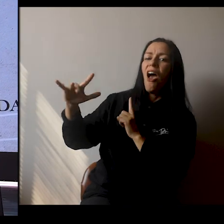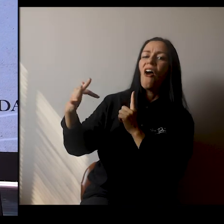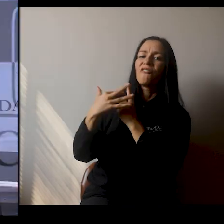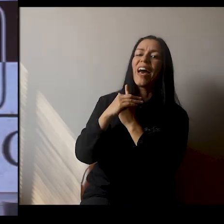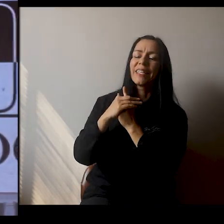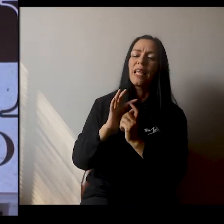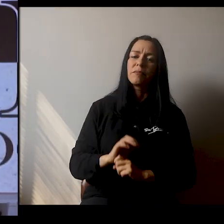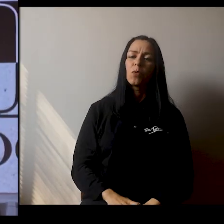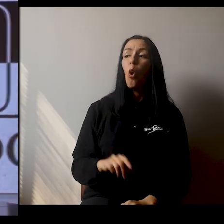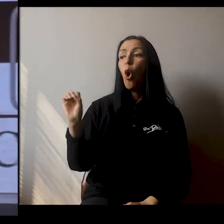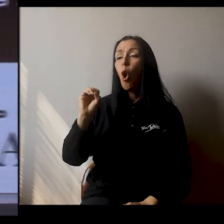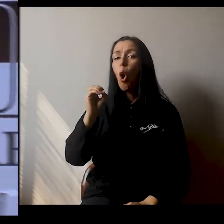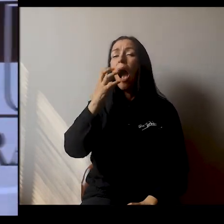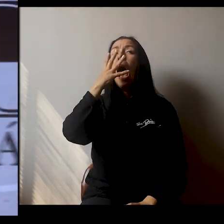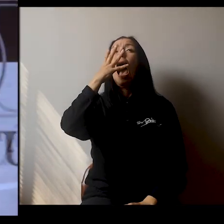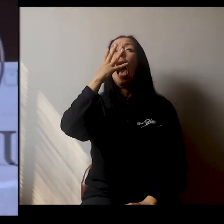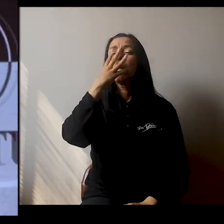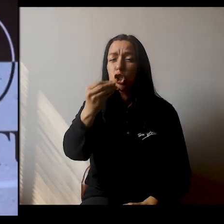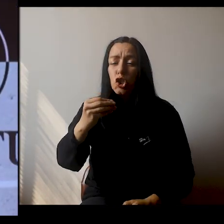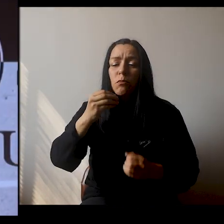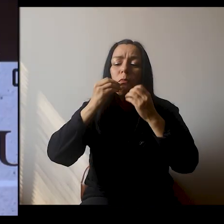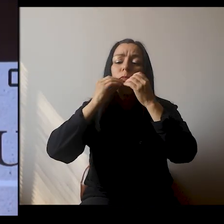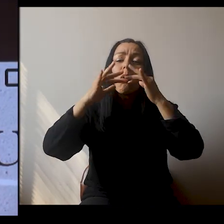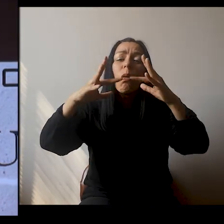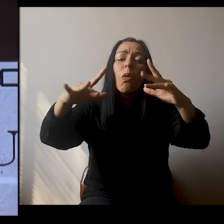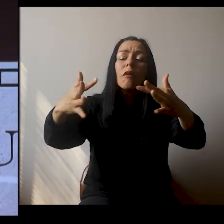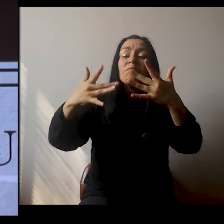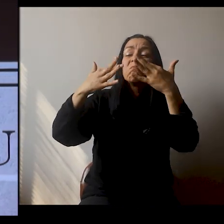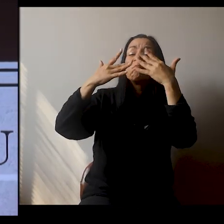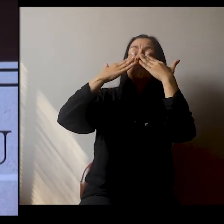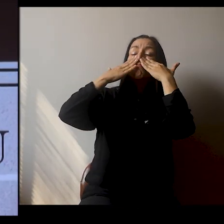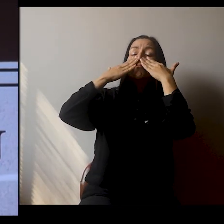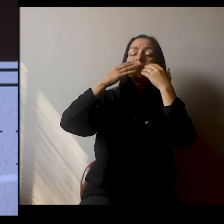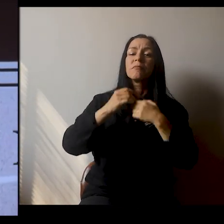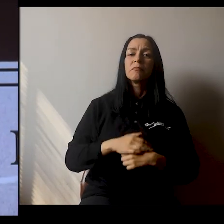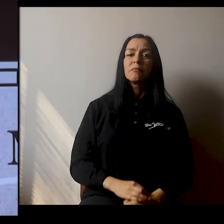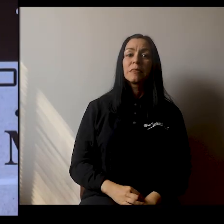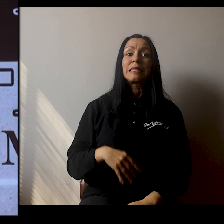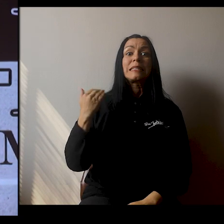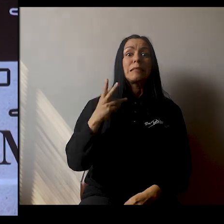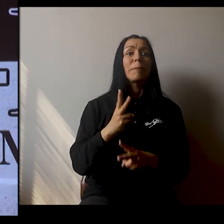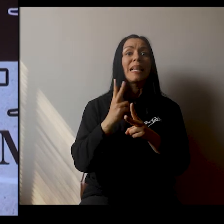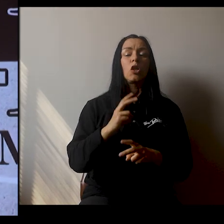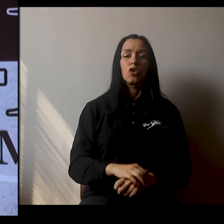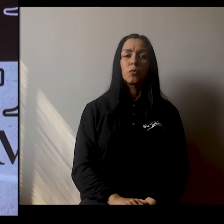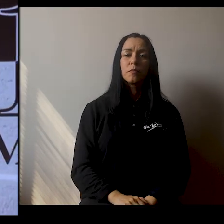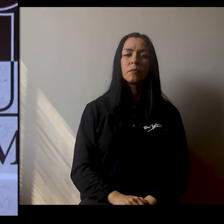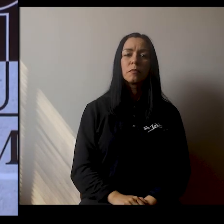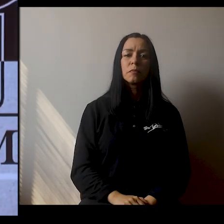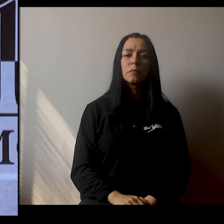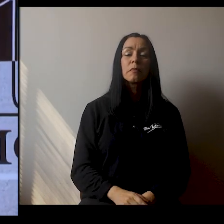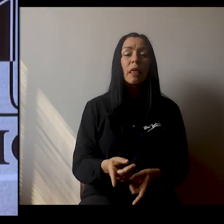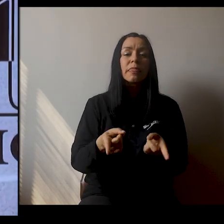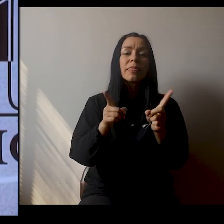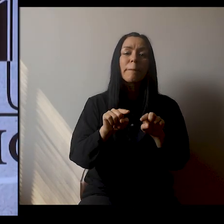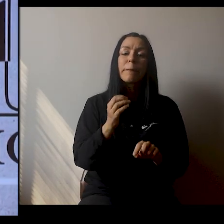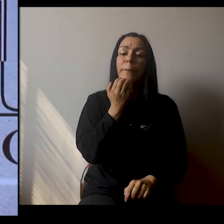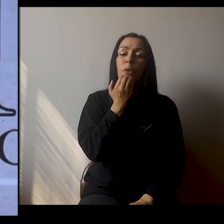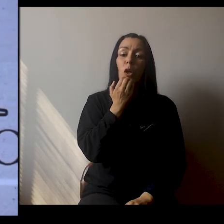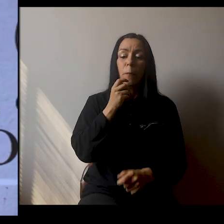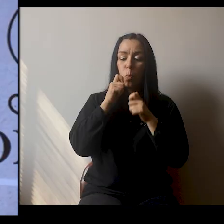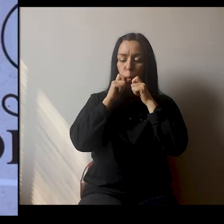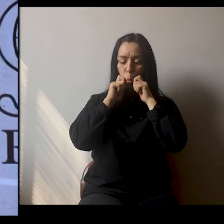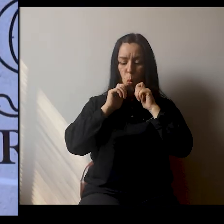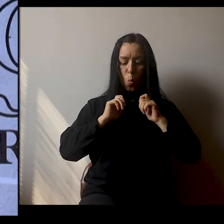tose o cuando estornude, o cuando esa persona va estornuda. Pero también puede